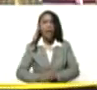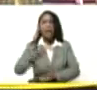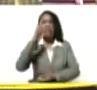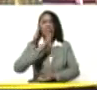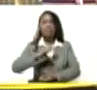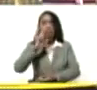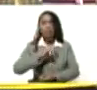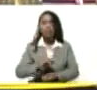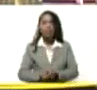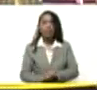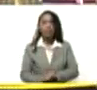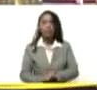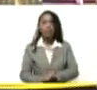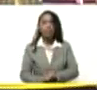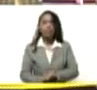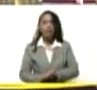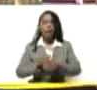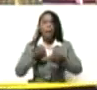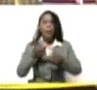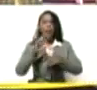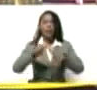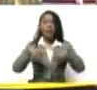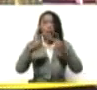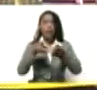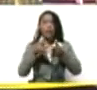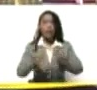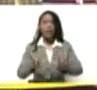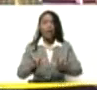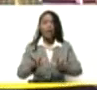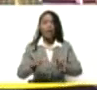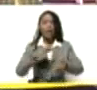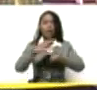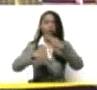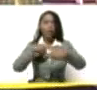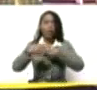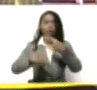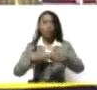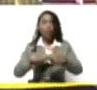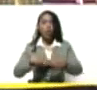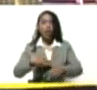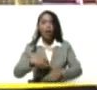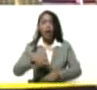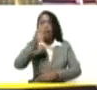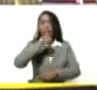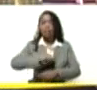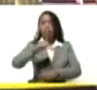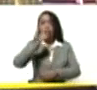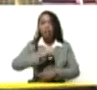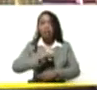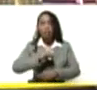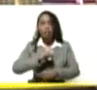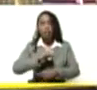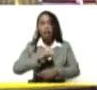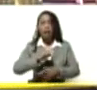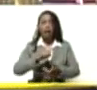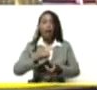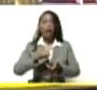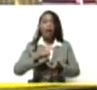Resistencia, renacer y revolucionar. La resistencia, el